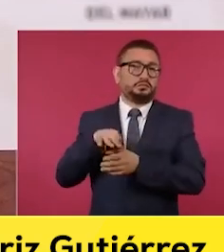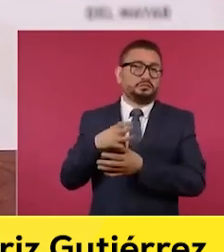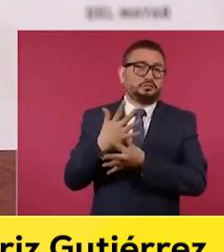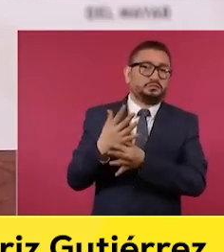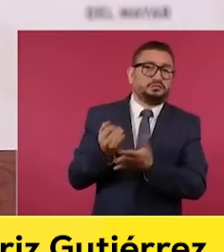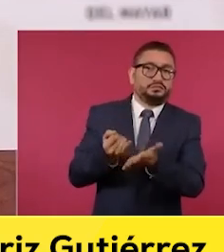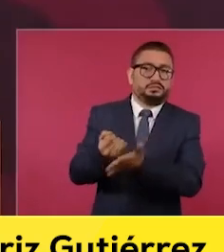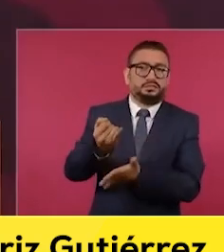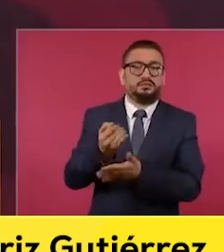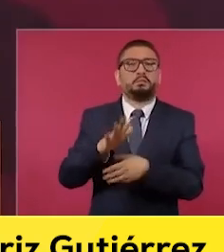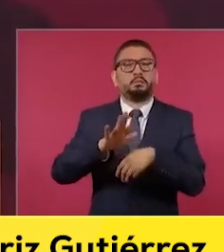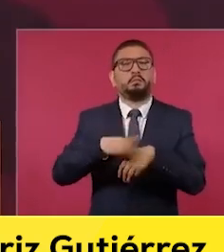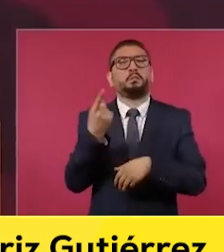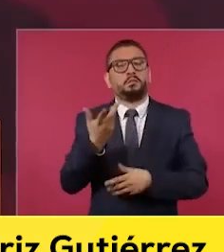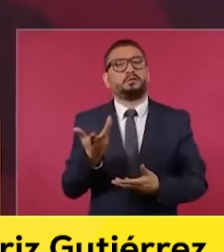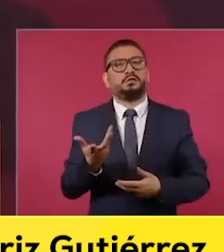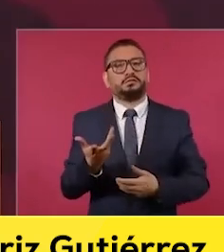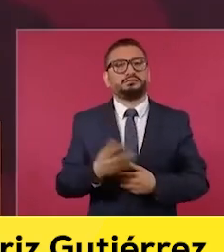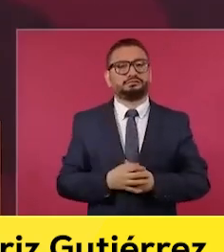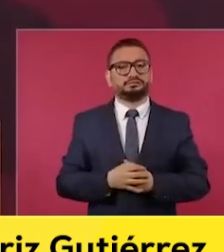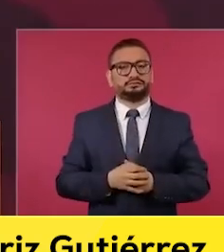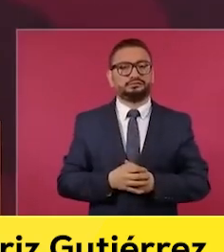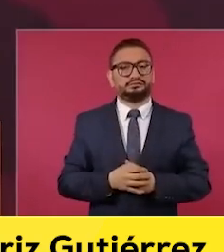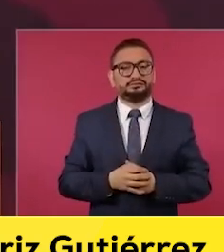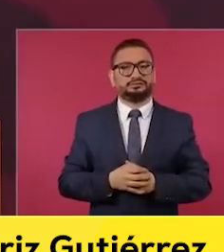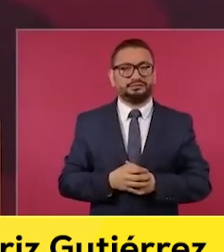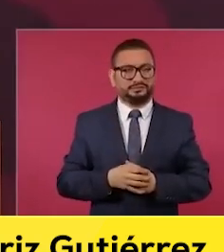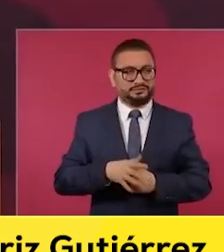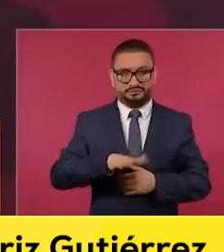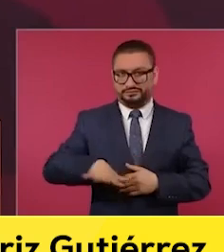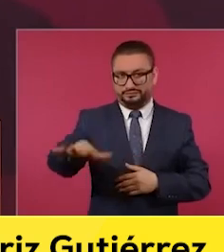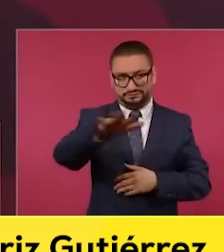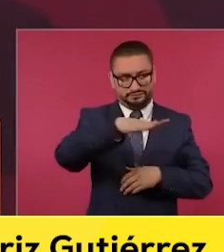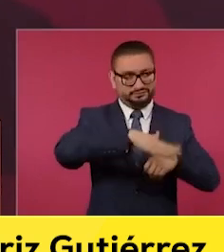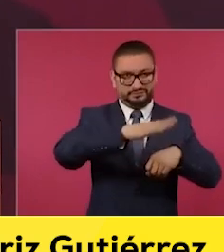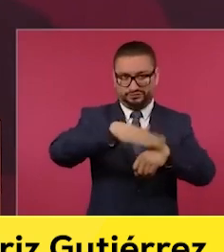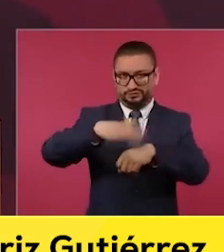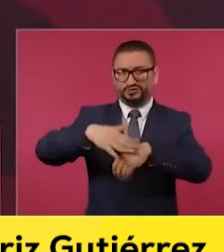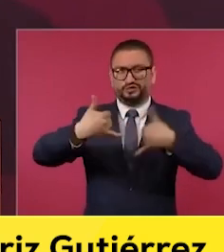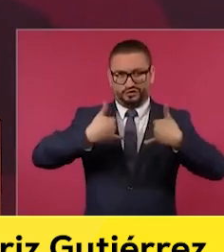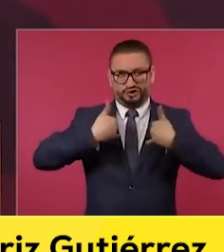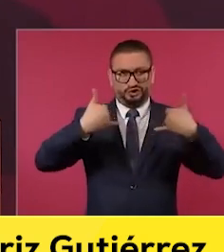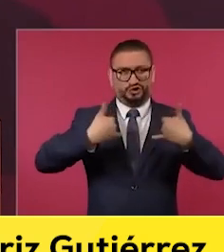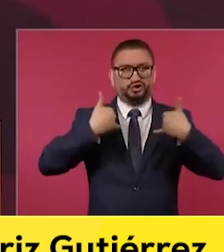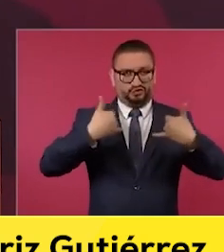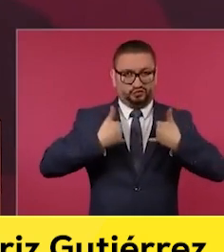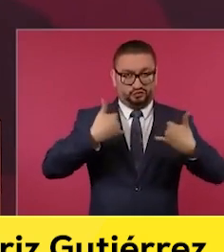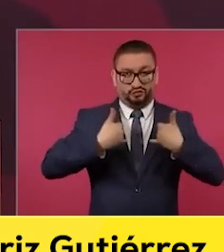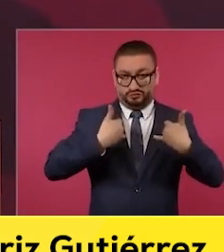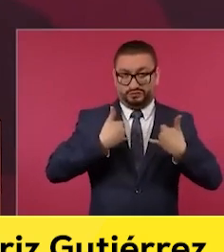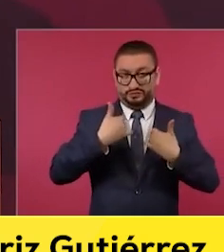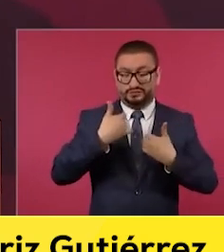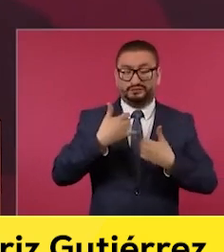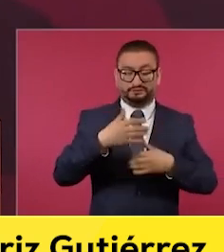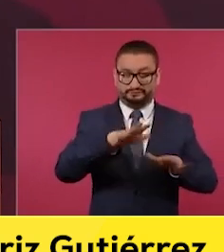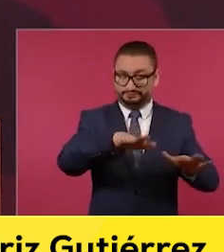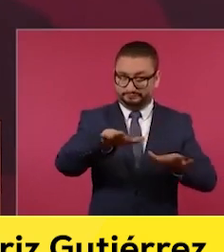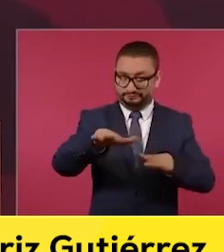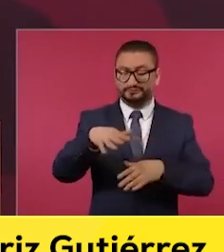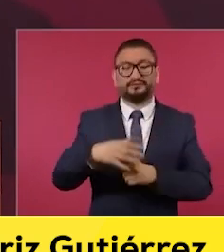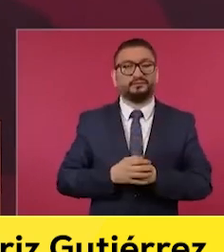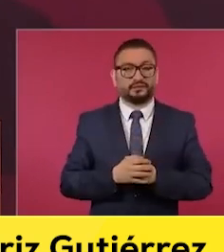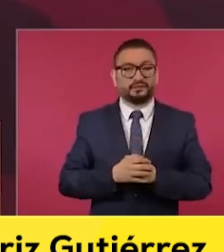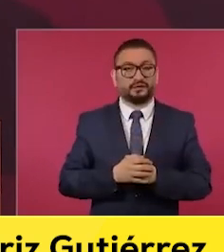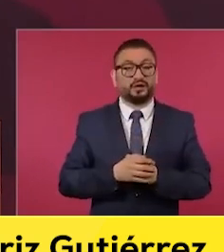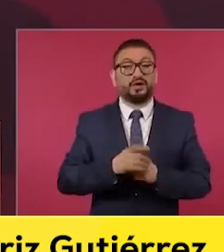no olvidemos, y vale la pena destacar, que desde el mes de mayo pasado surgieron múltiples versiones en redes sociales de que el presidente López Obrador